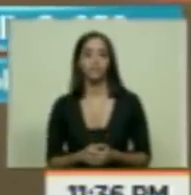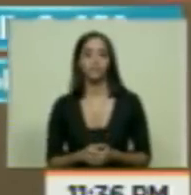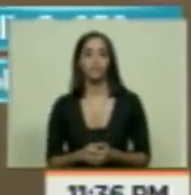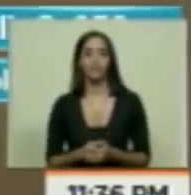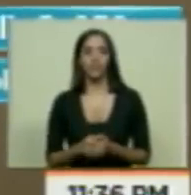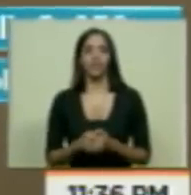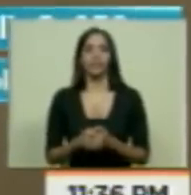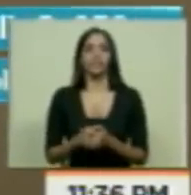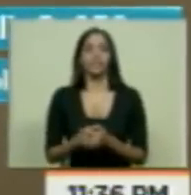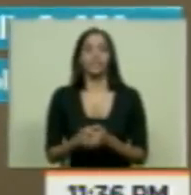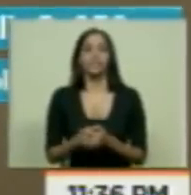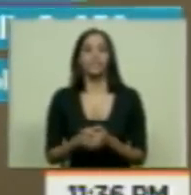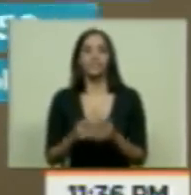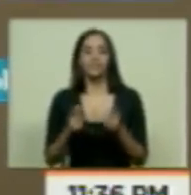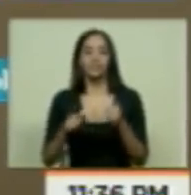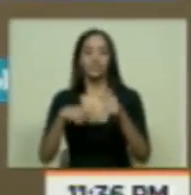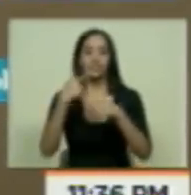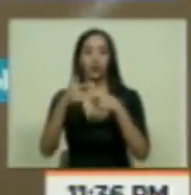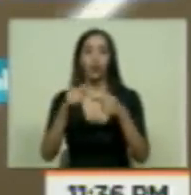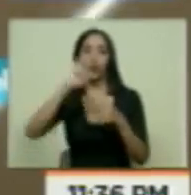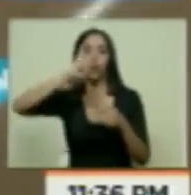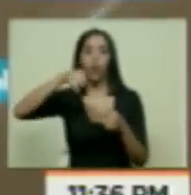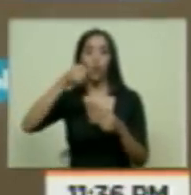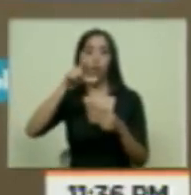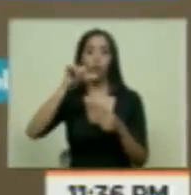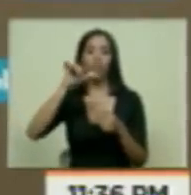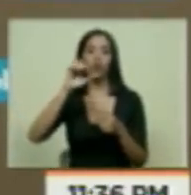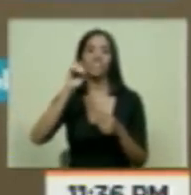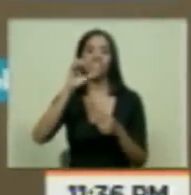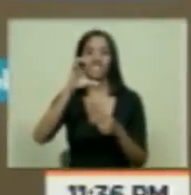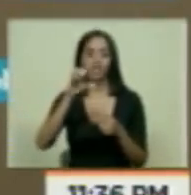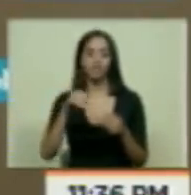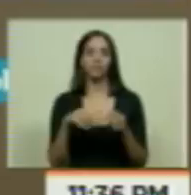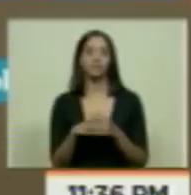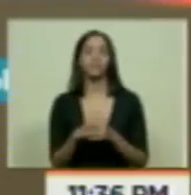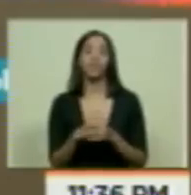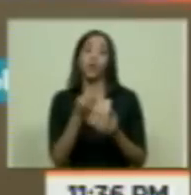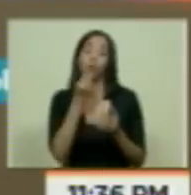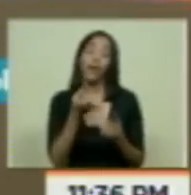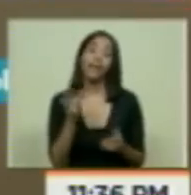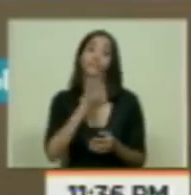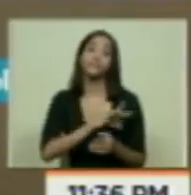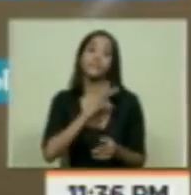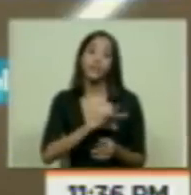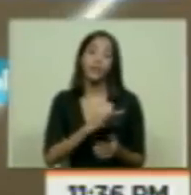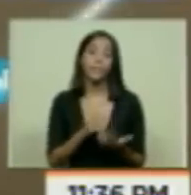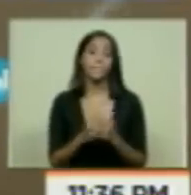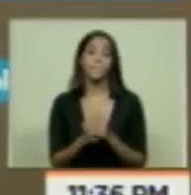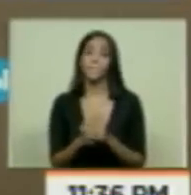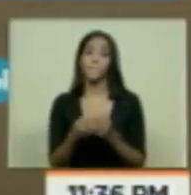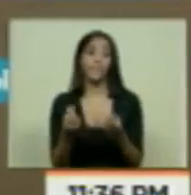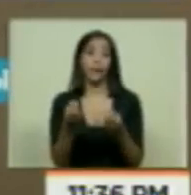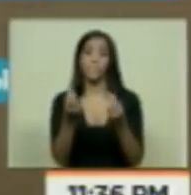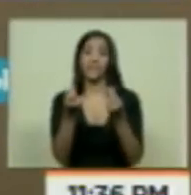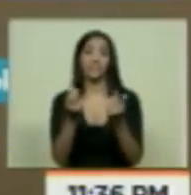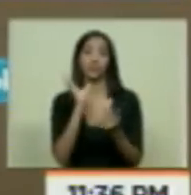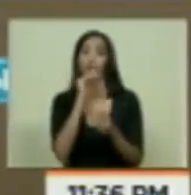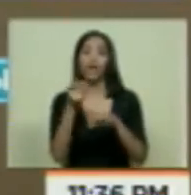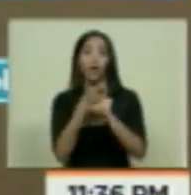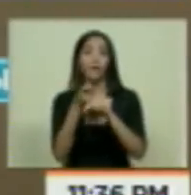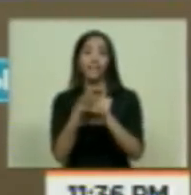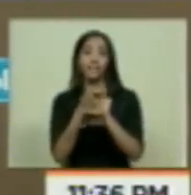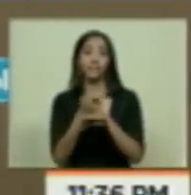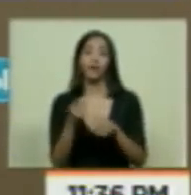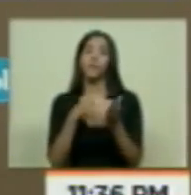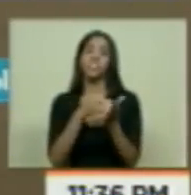todos los días. Pendiente con eso. Arroba Julio C058. Bueno, señores, la escala incontrolada de los precios significa que no hay gobierno y si lo hay es muy